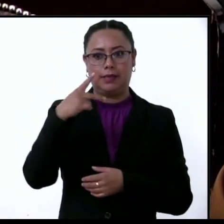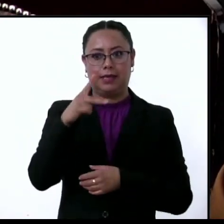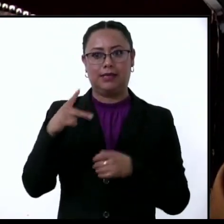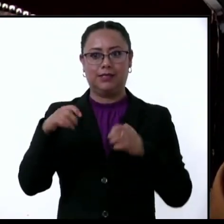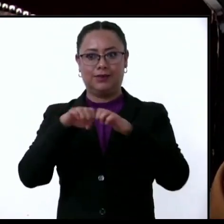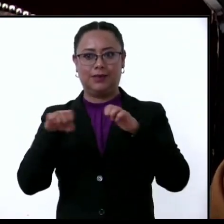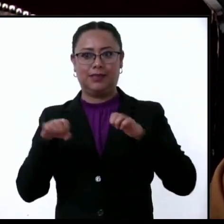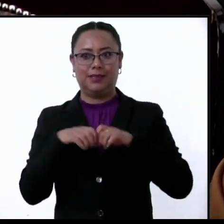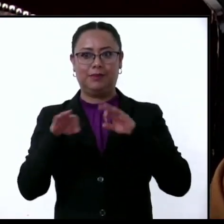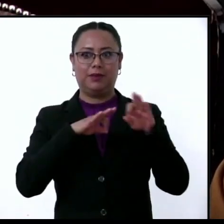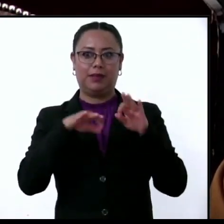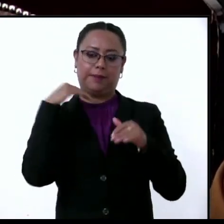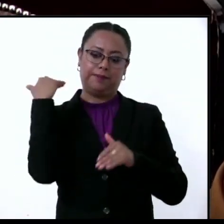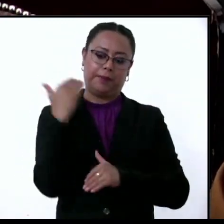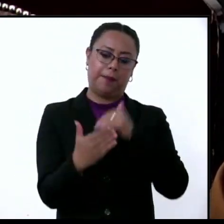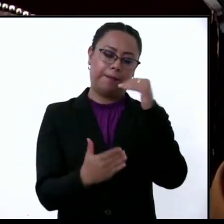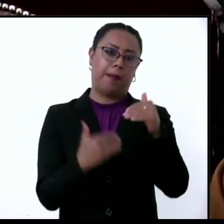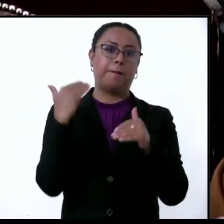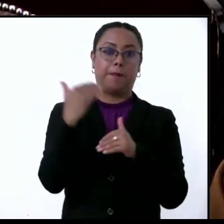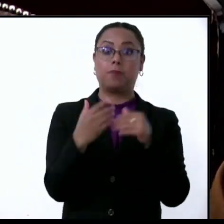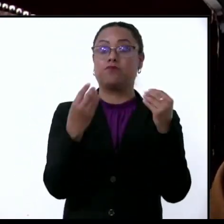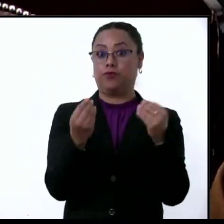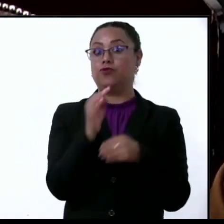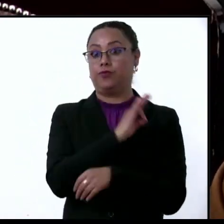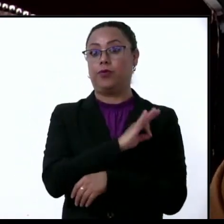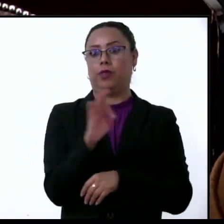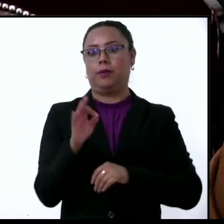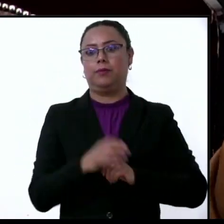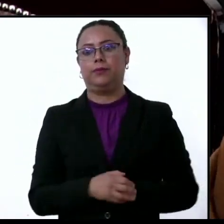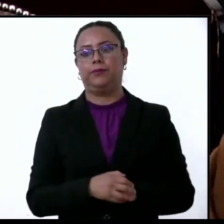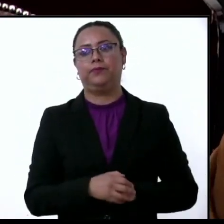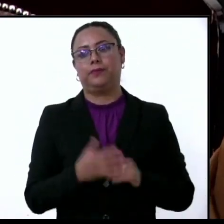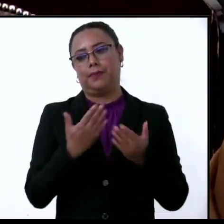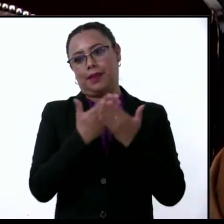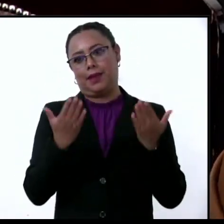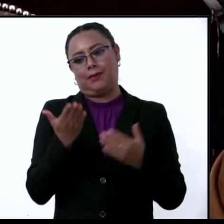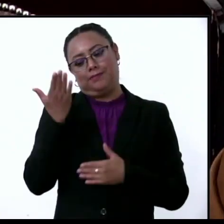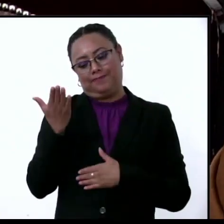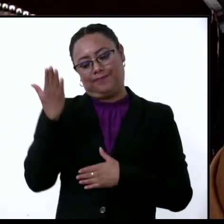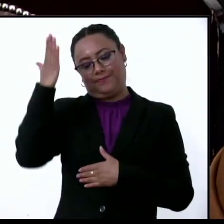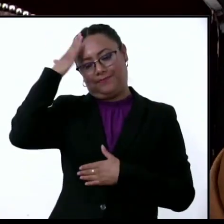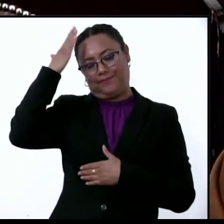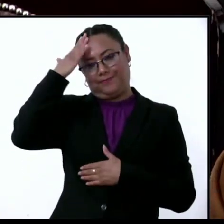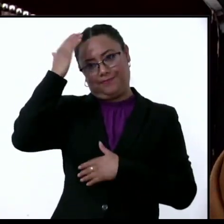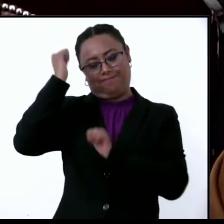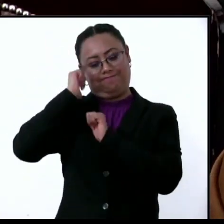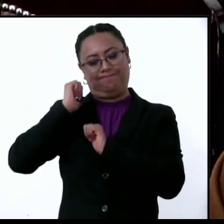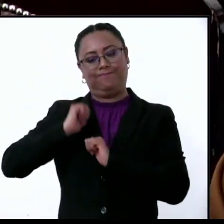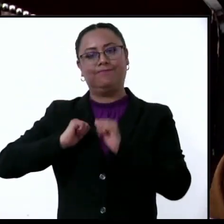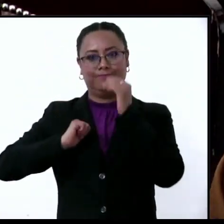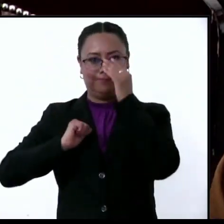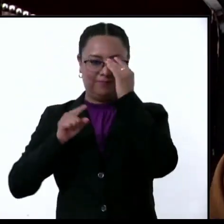¿no? Y claro, al frente esta cabeza, ¿no?